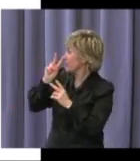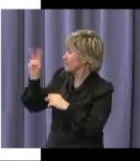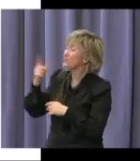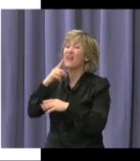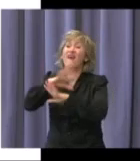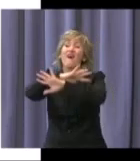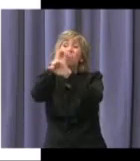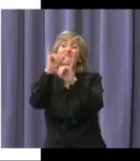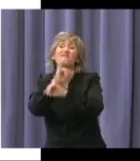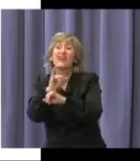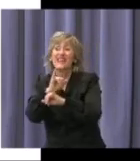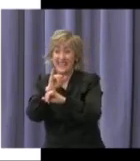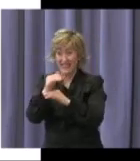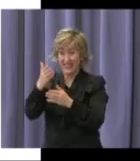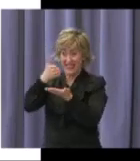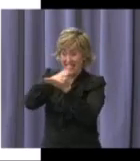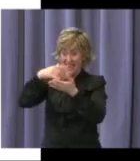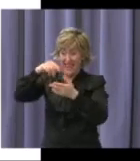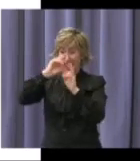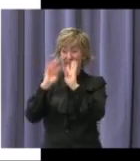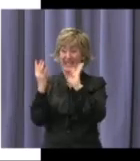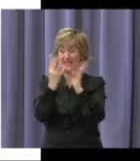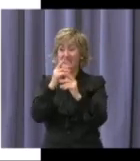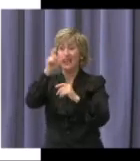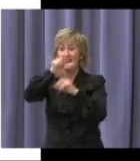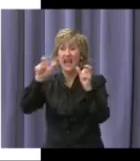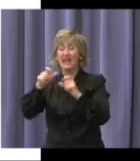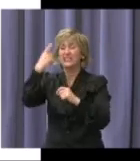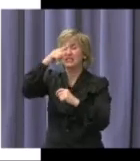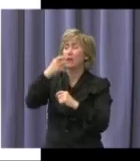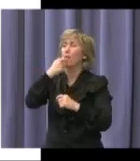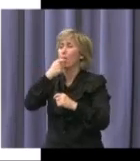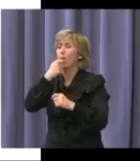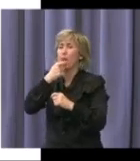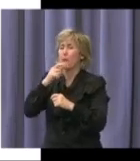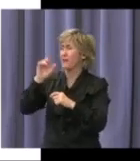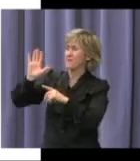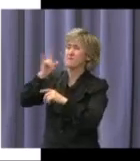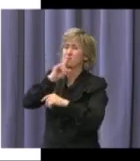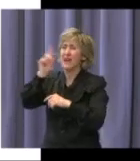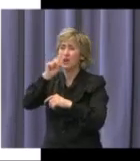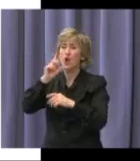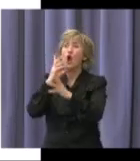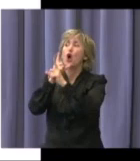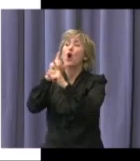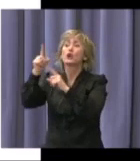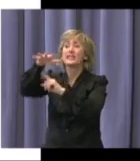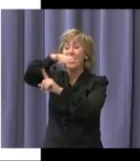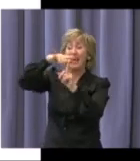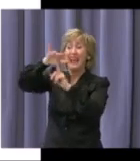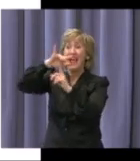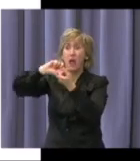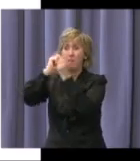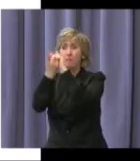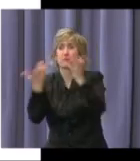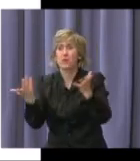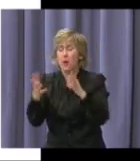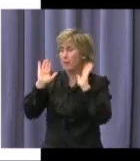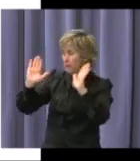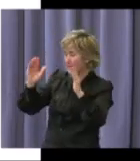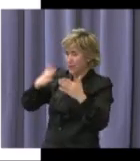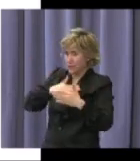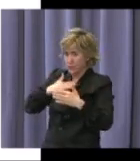feliz entre la gente que sabe no le va a buchear con el PIN Agenda 2030 contra el cambio climático, pero sin nuestro